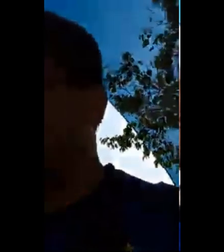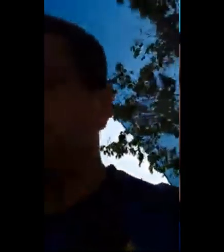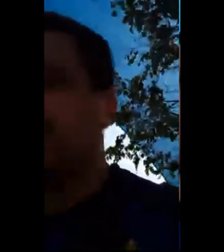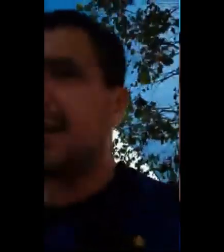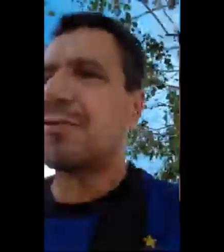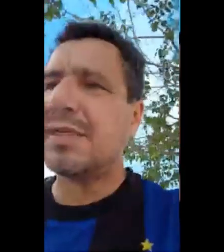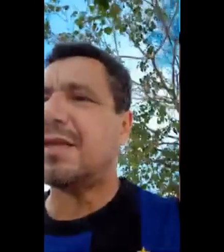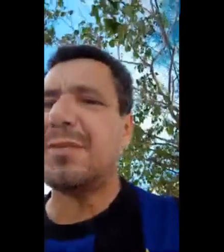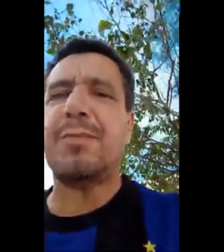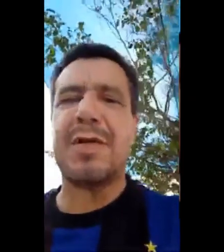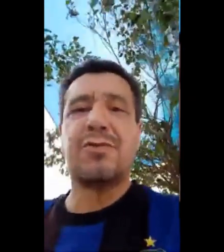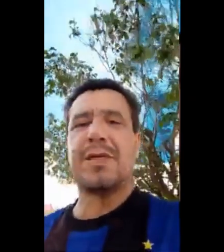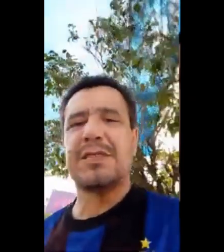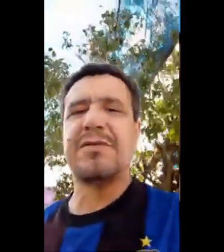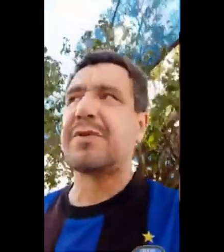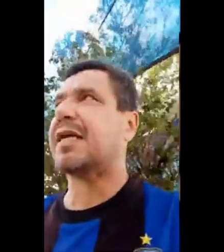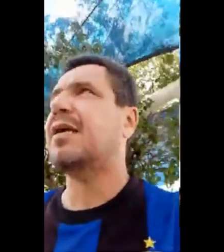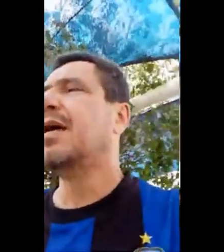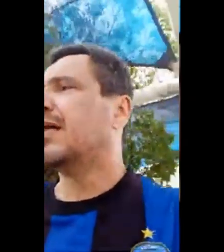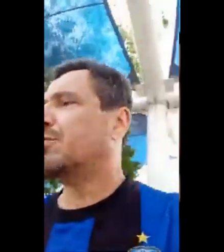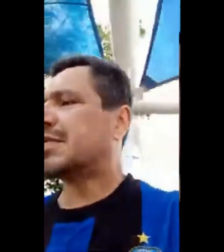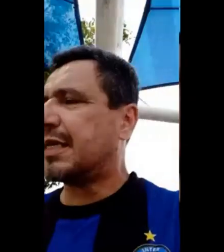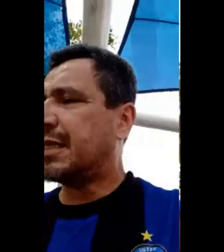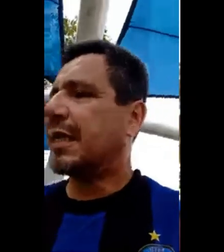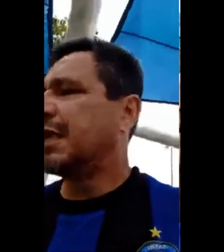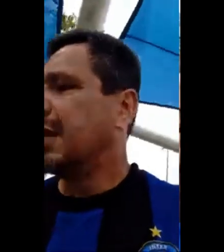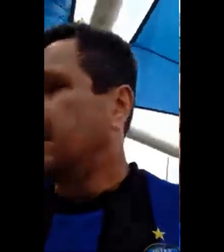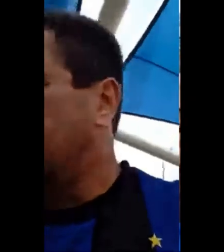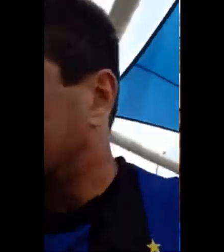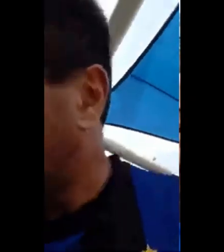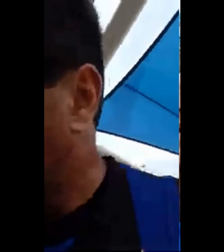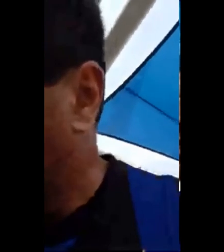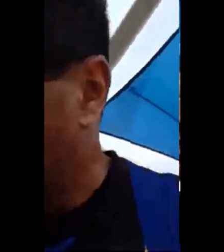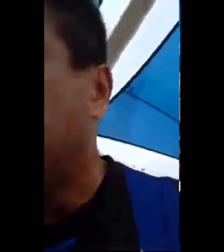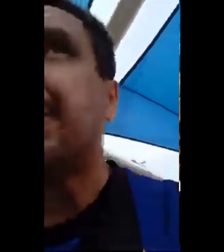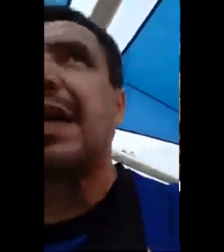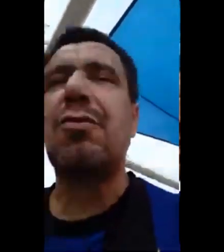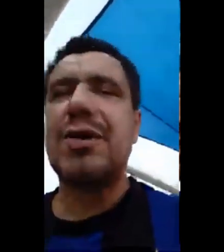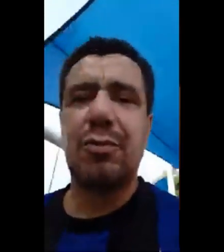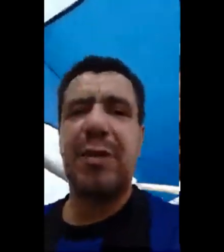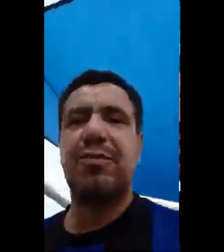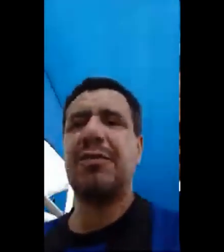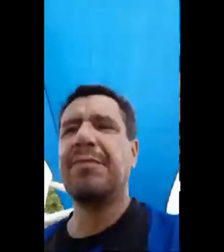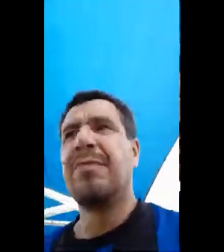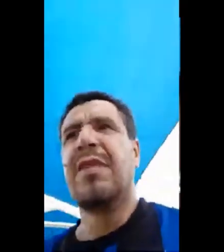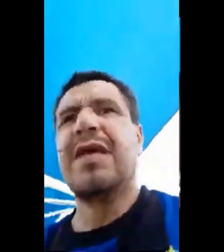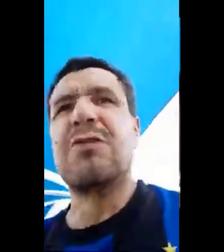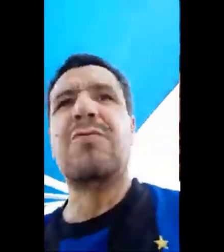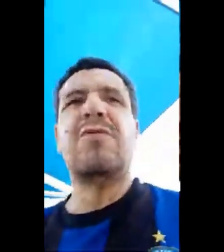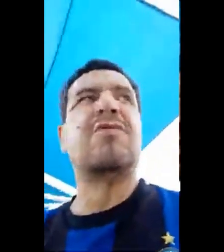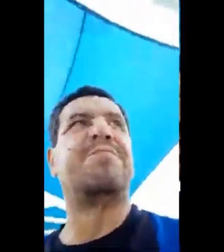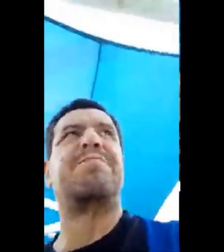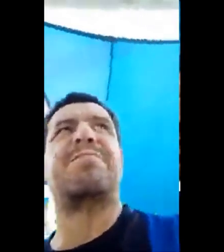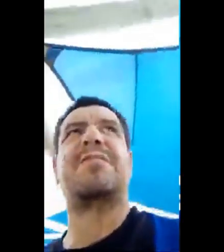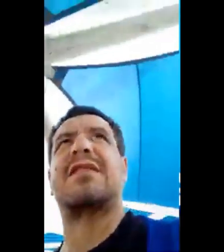porque a Felipe Calderón sí le tienen miedo, porque es un hombre que sabe expresar, es un presidente bastante preparado que tuvimos y que tuvo